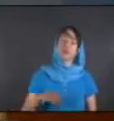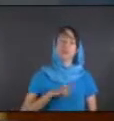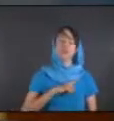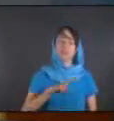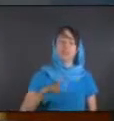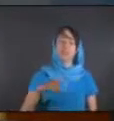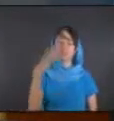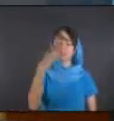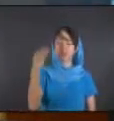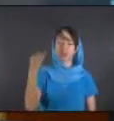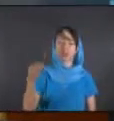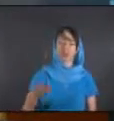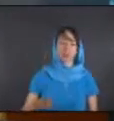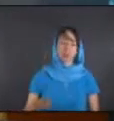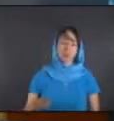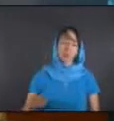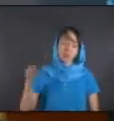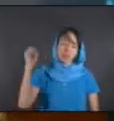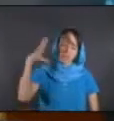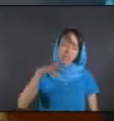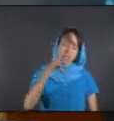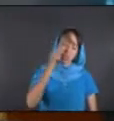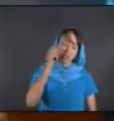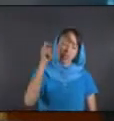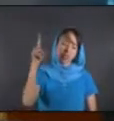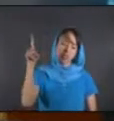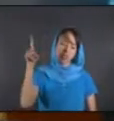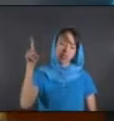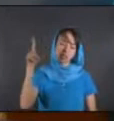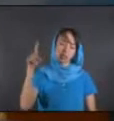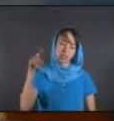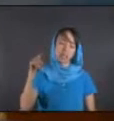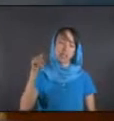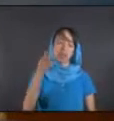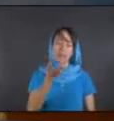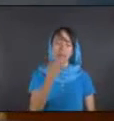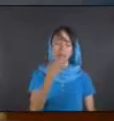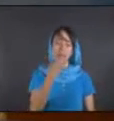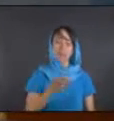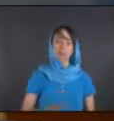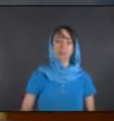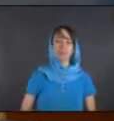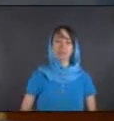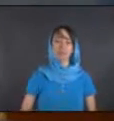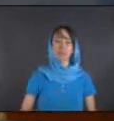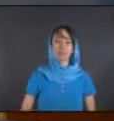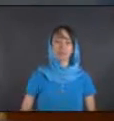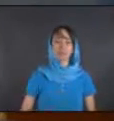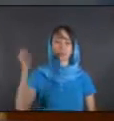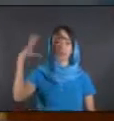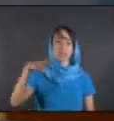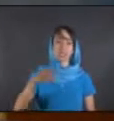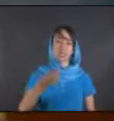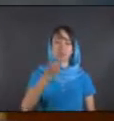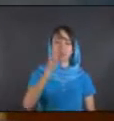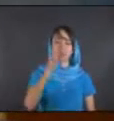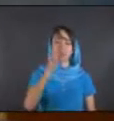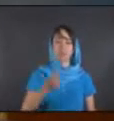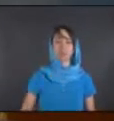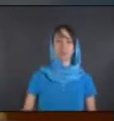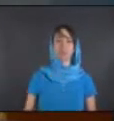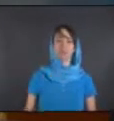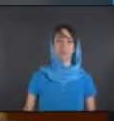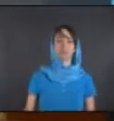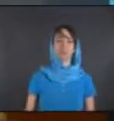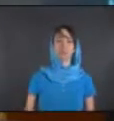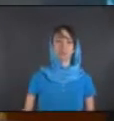nos ofenden. Yo te ruego, Padre bendito, que santifiques y purifiques